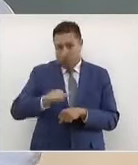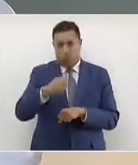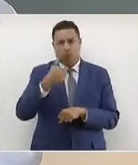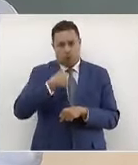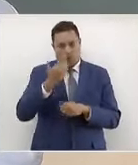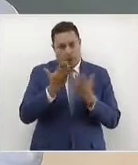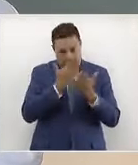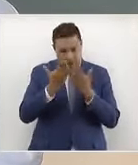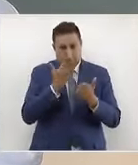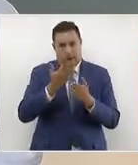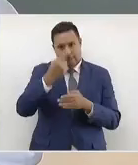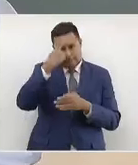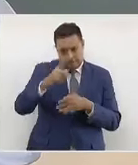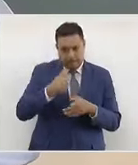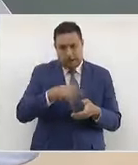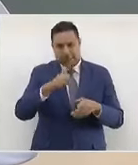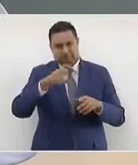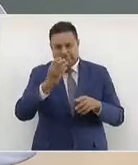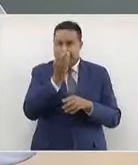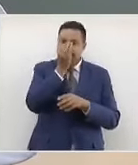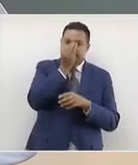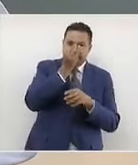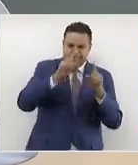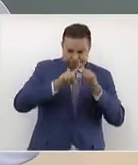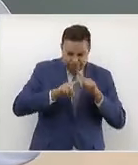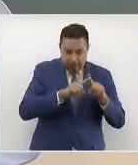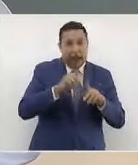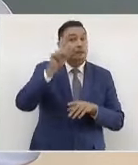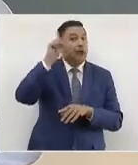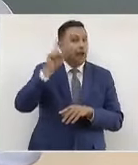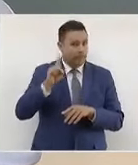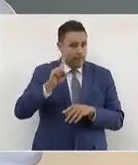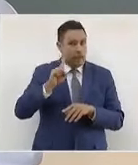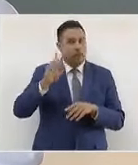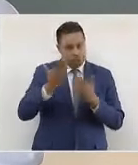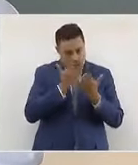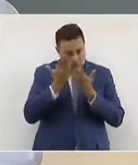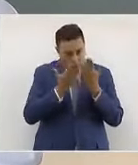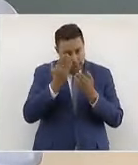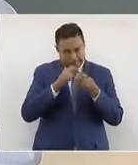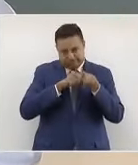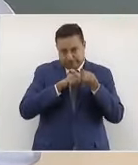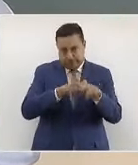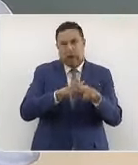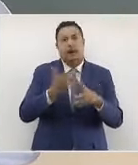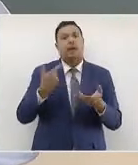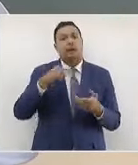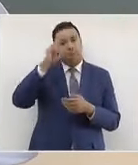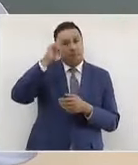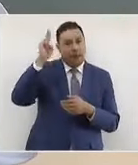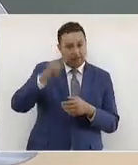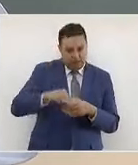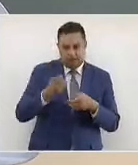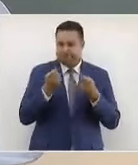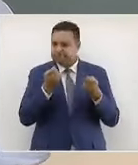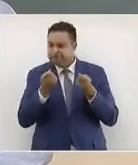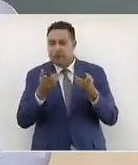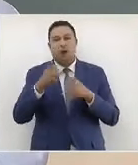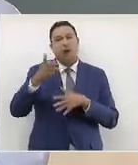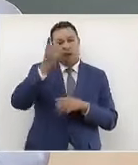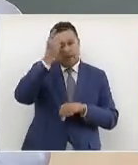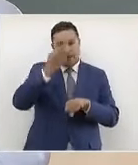hice la especialidad de anestesiología en el Hospital General de Zacatecas y continué con estudios de maestría en gestión directiva en los servicios de